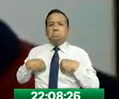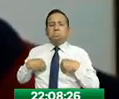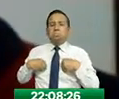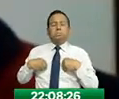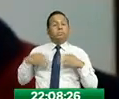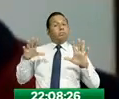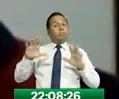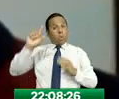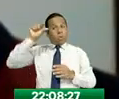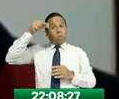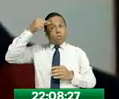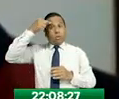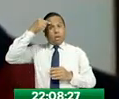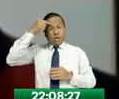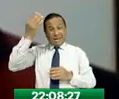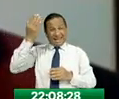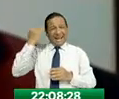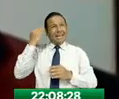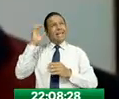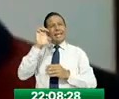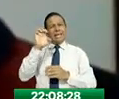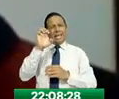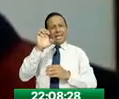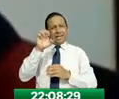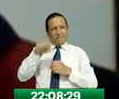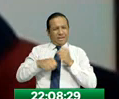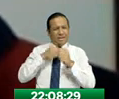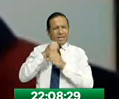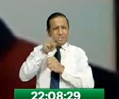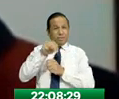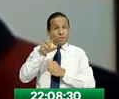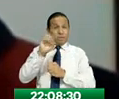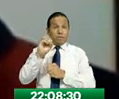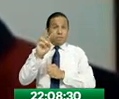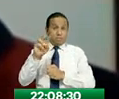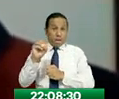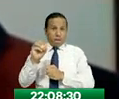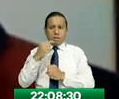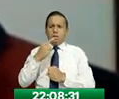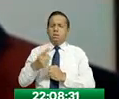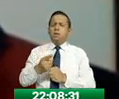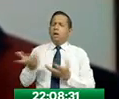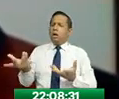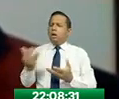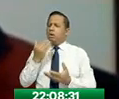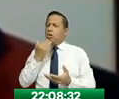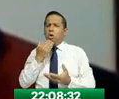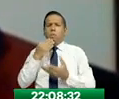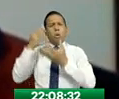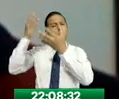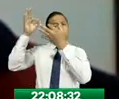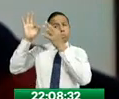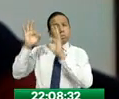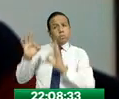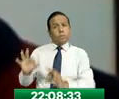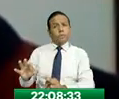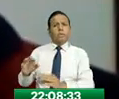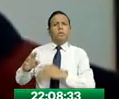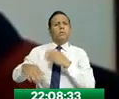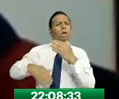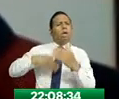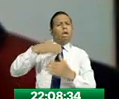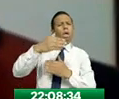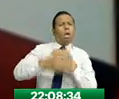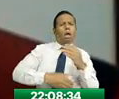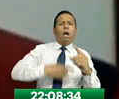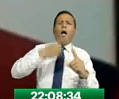presupuesto en enero del año, recién permite la utilización de los recursos más o menos en abril o mayo, y luego